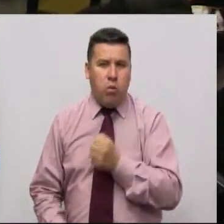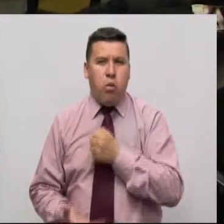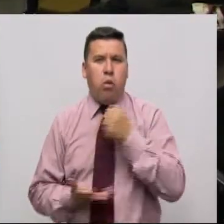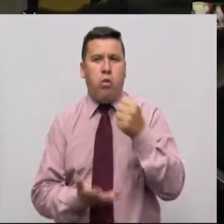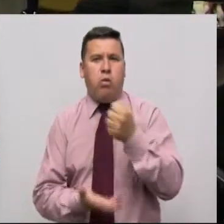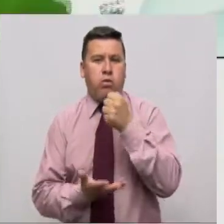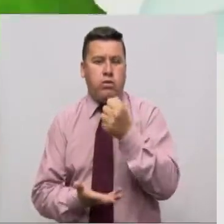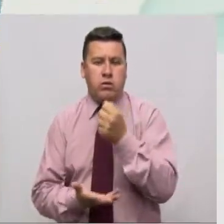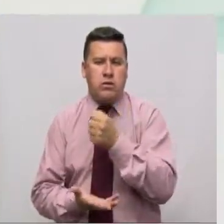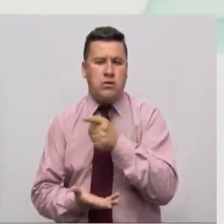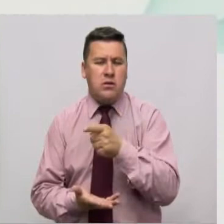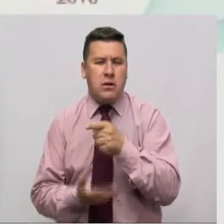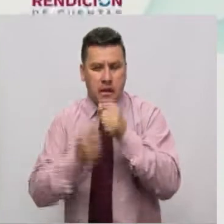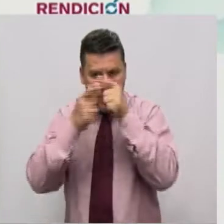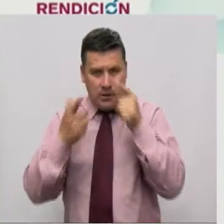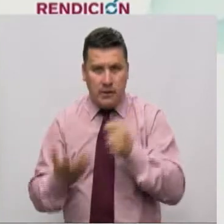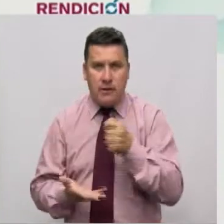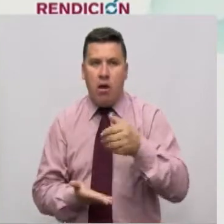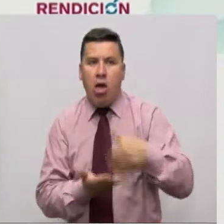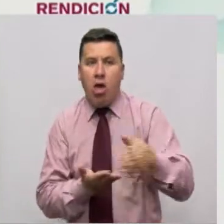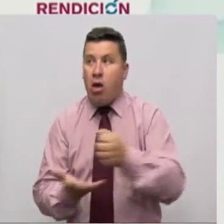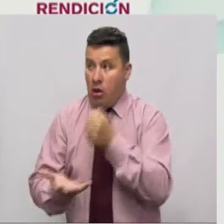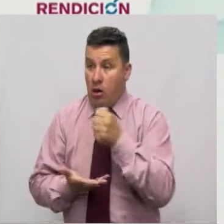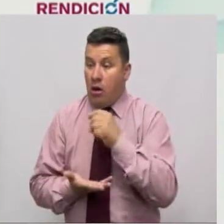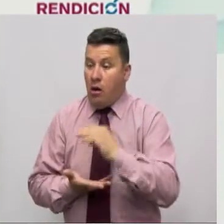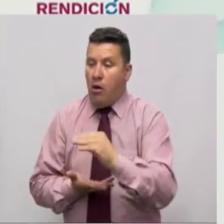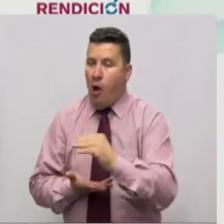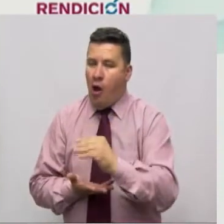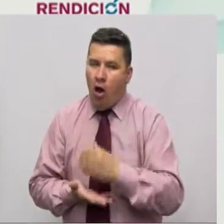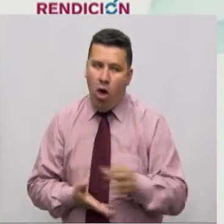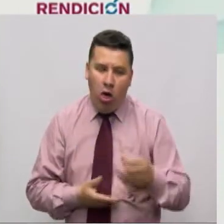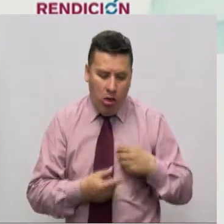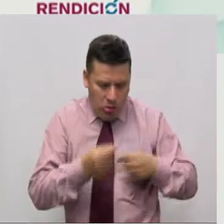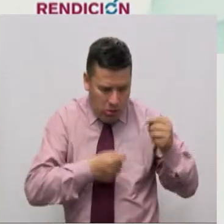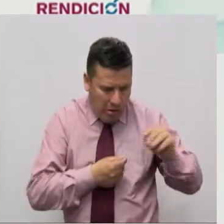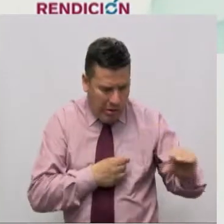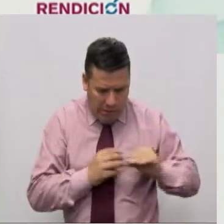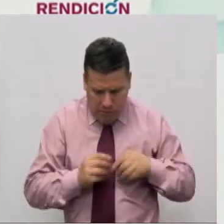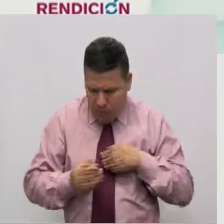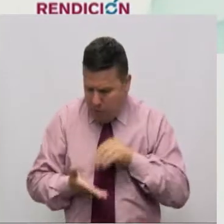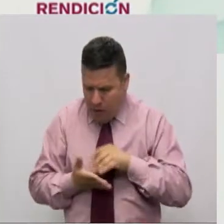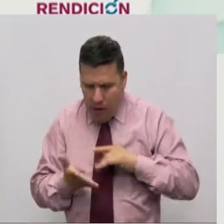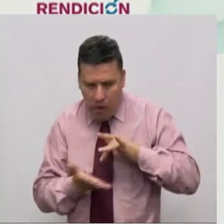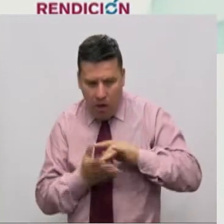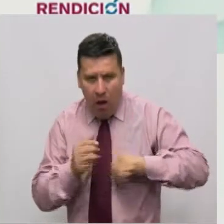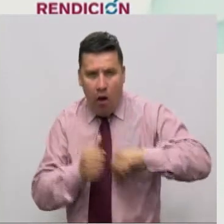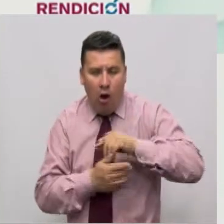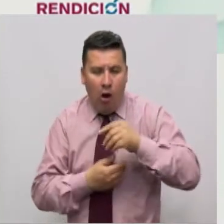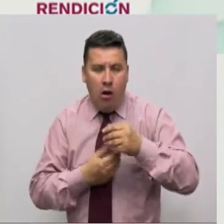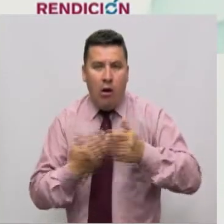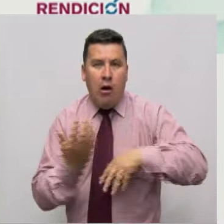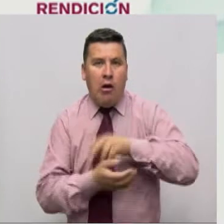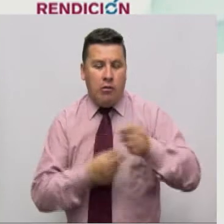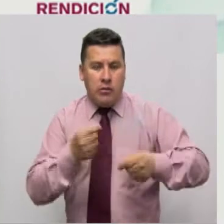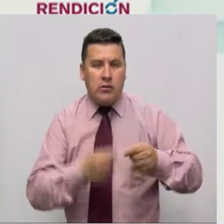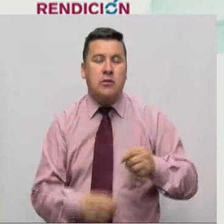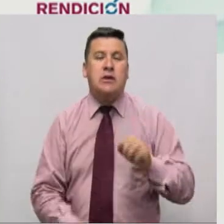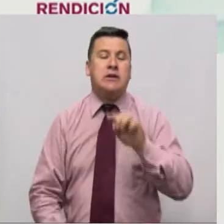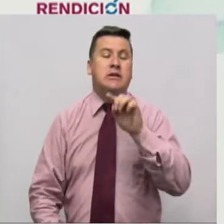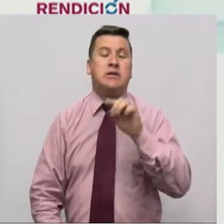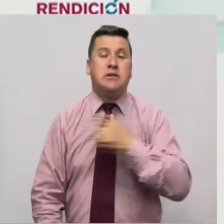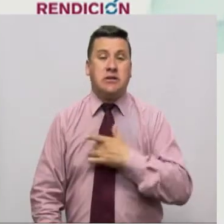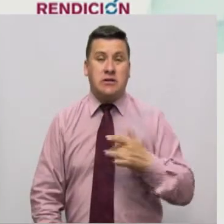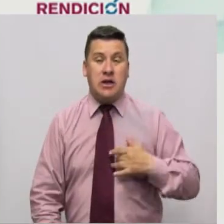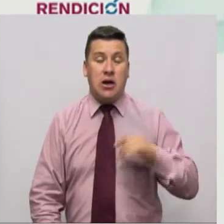porque destinaban los recursos públicos para gastos de administración más allá de los límites permitidos por la ley.